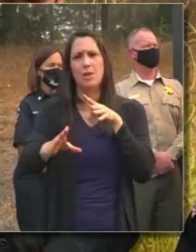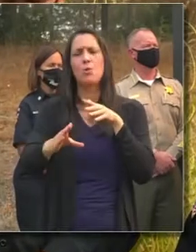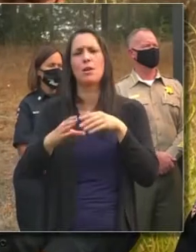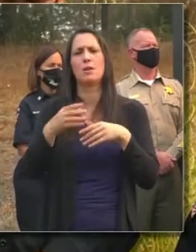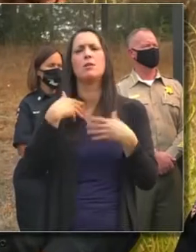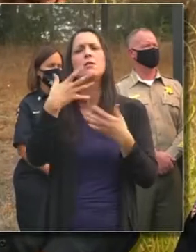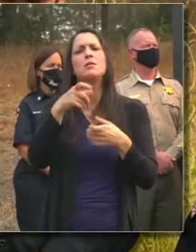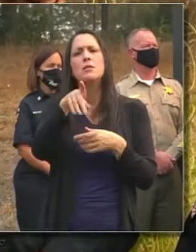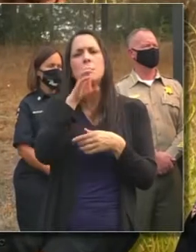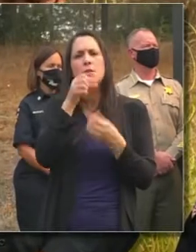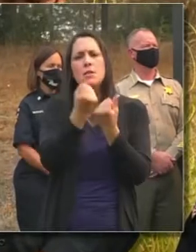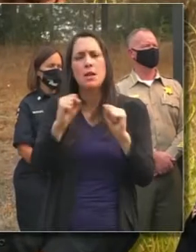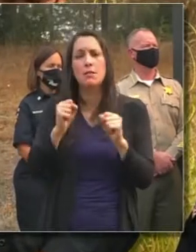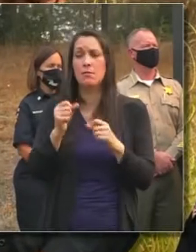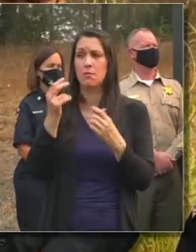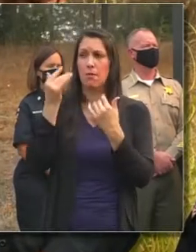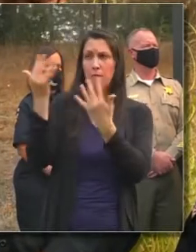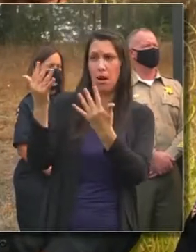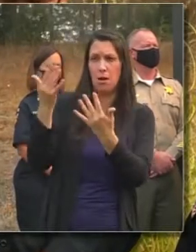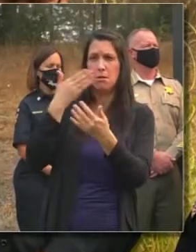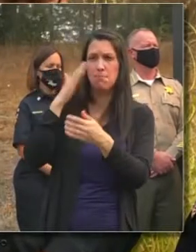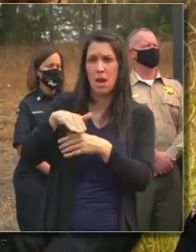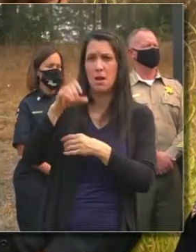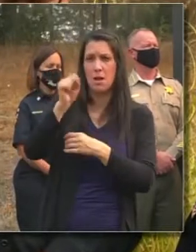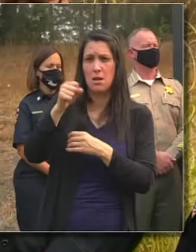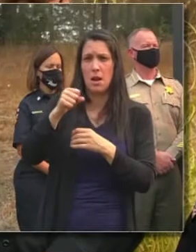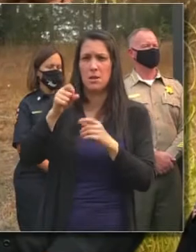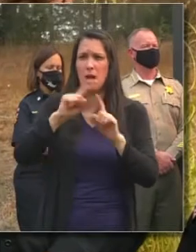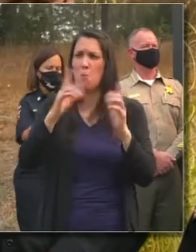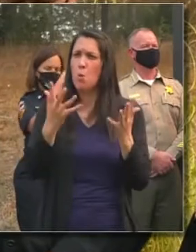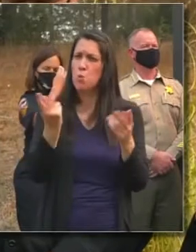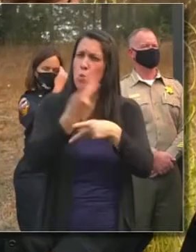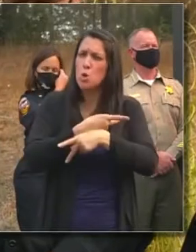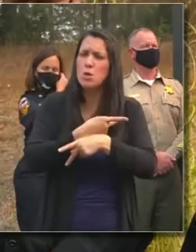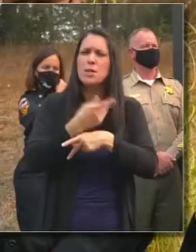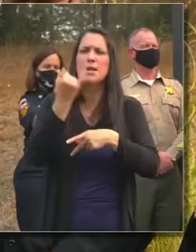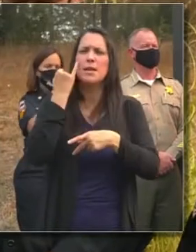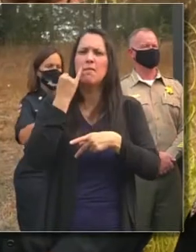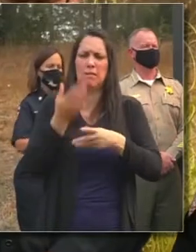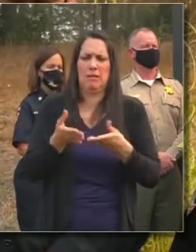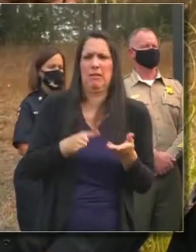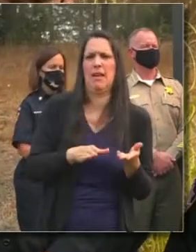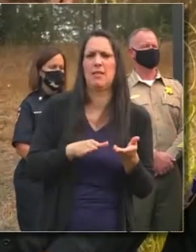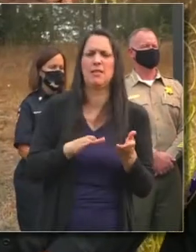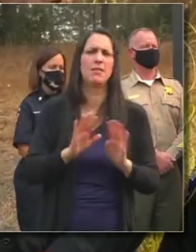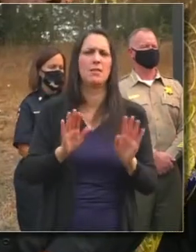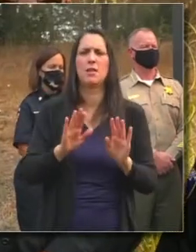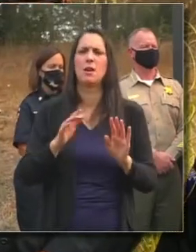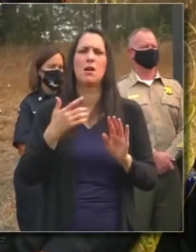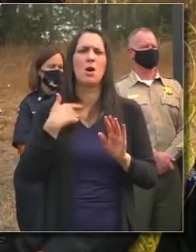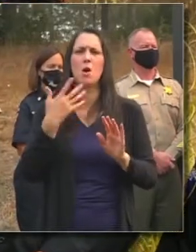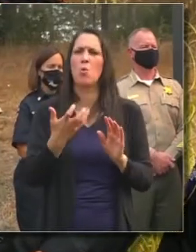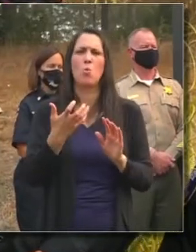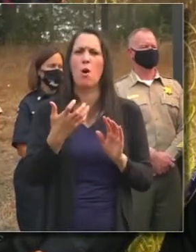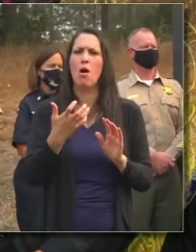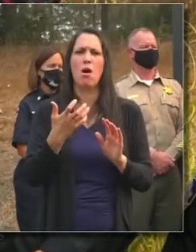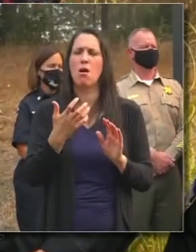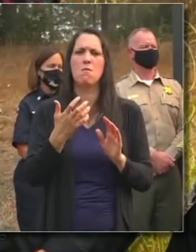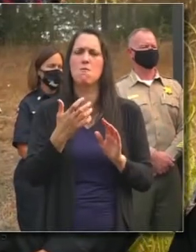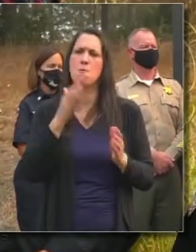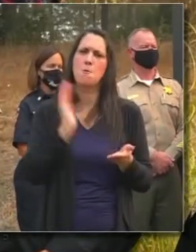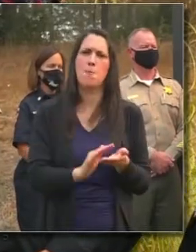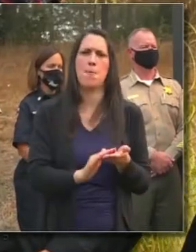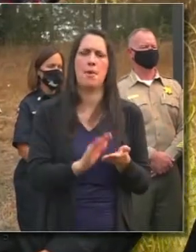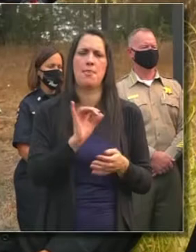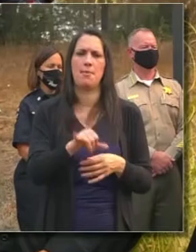queremos que vayan a la seguridad el incendio está muy mal pero peor que eso sería perder vidas y queremos minimizar o eliminar la pérdida